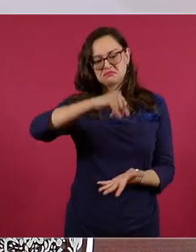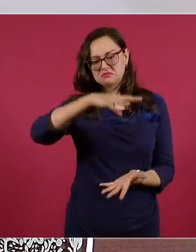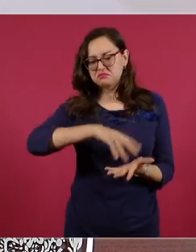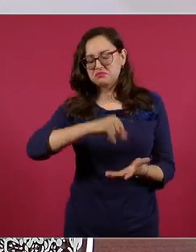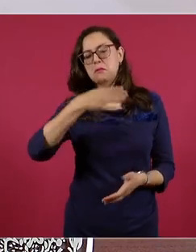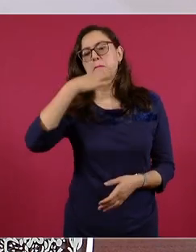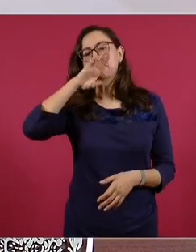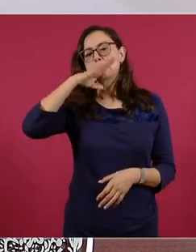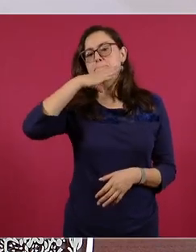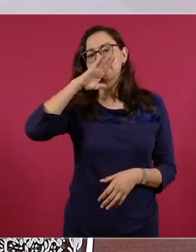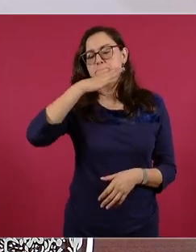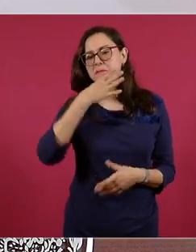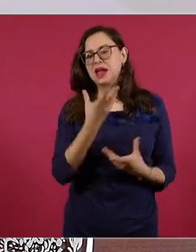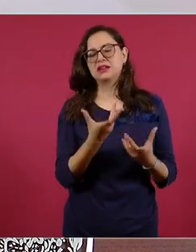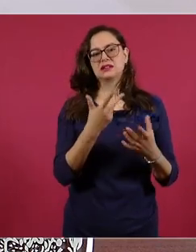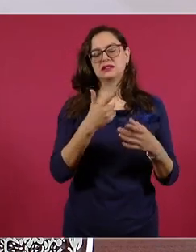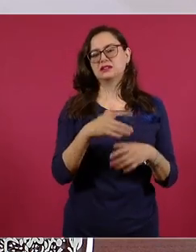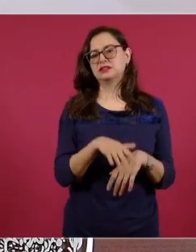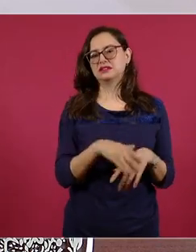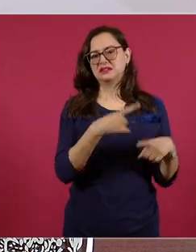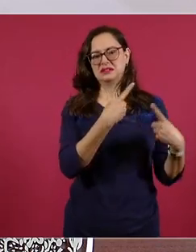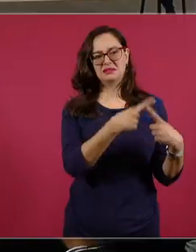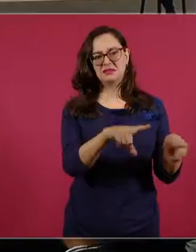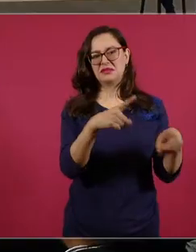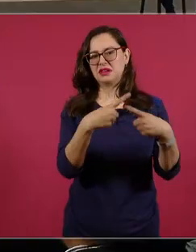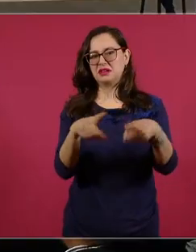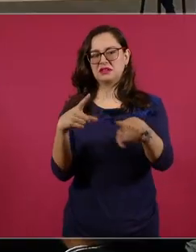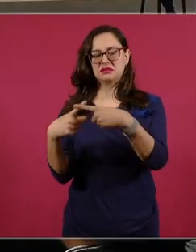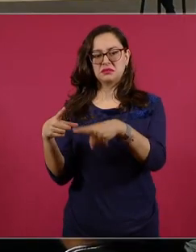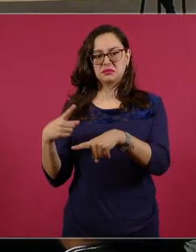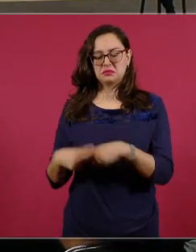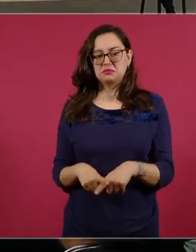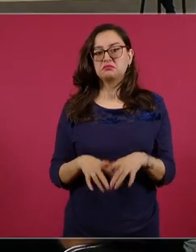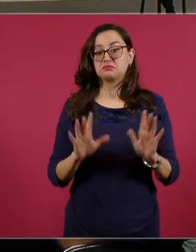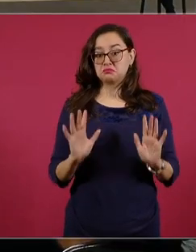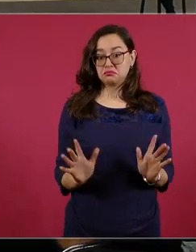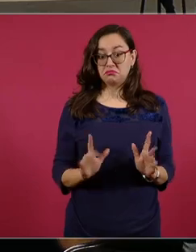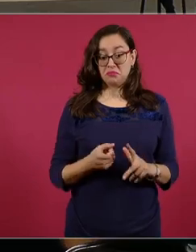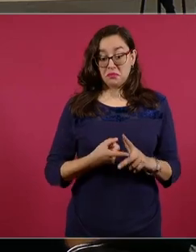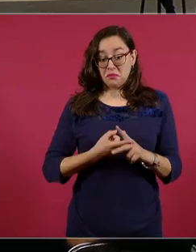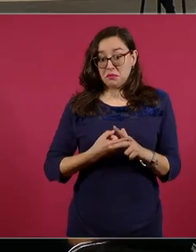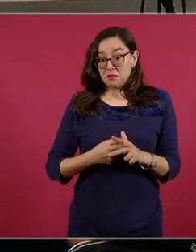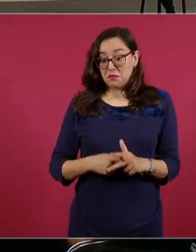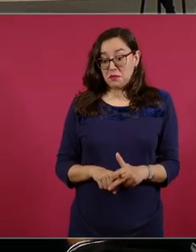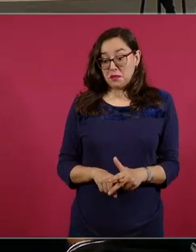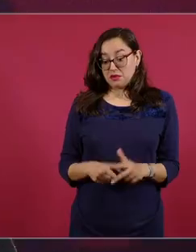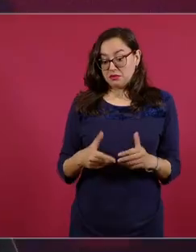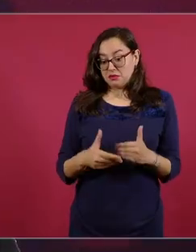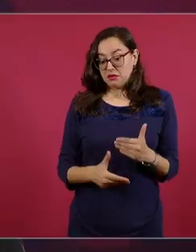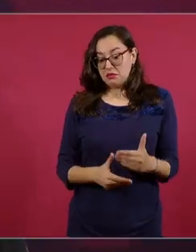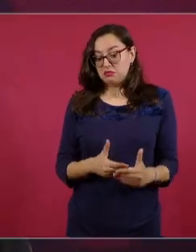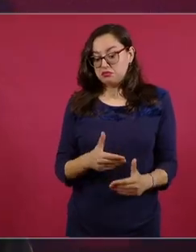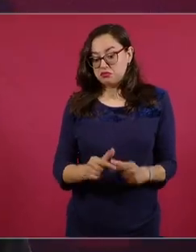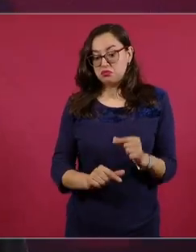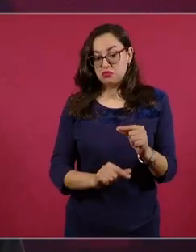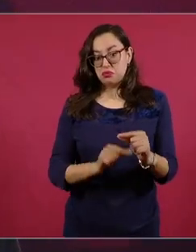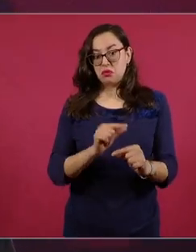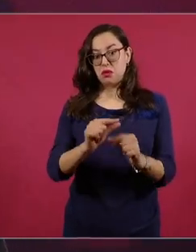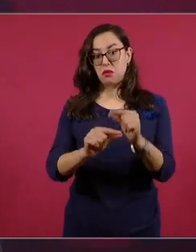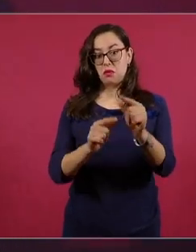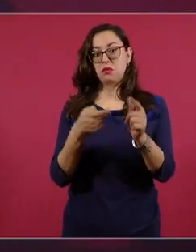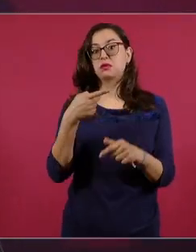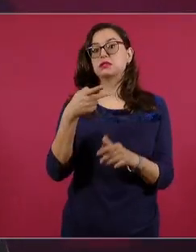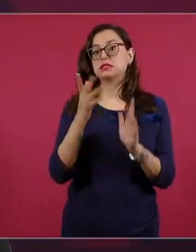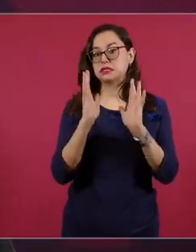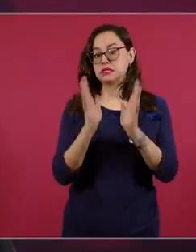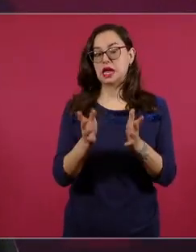ácido fluorhídrico, entre otras cargas. Estamos empezando, todavía nos falta mucho por avanzar, pero tenemos convenios con varias